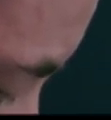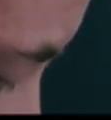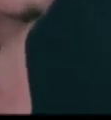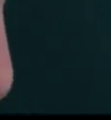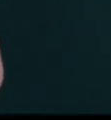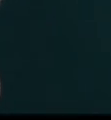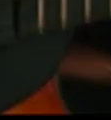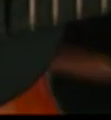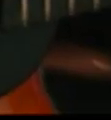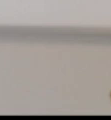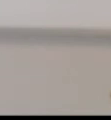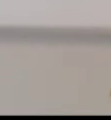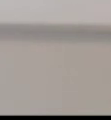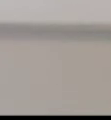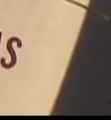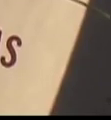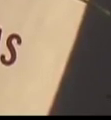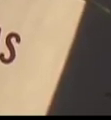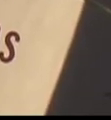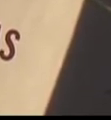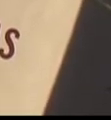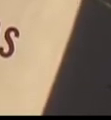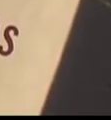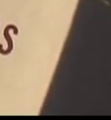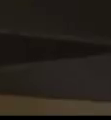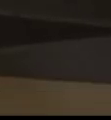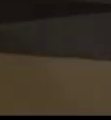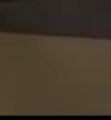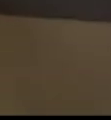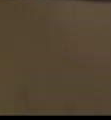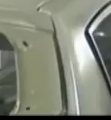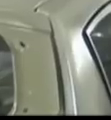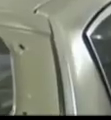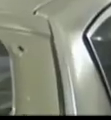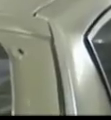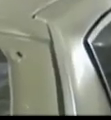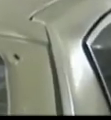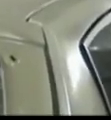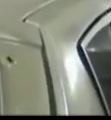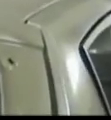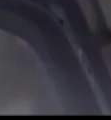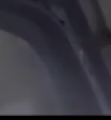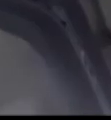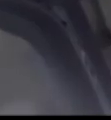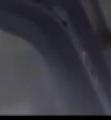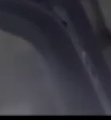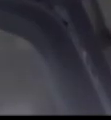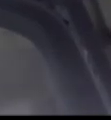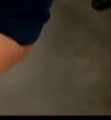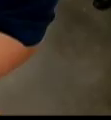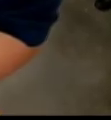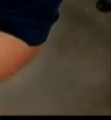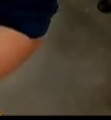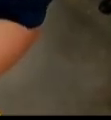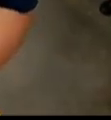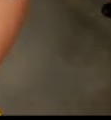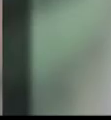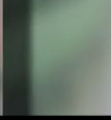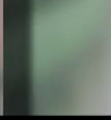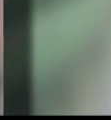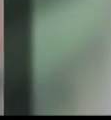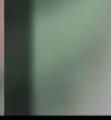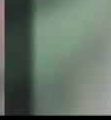pianista Alex Mercado. No le cambies, porque lo mejor de la información en educación está a punto de comenzar. Esto